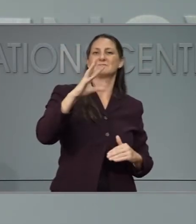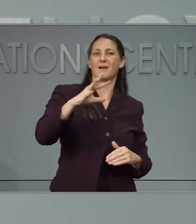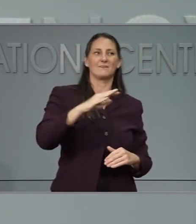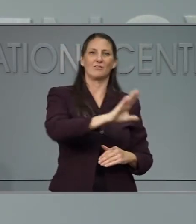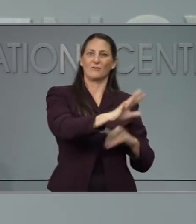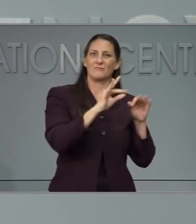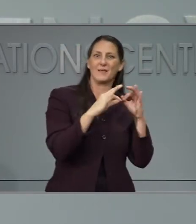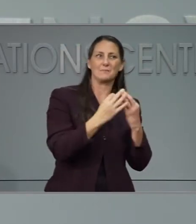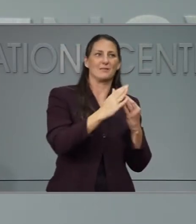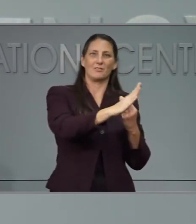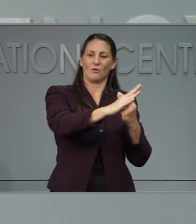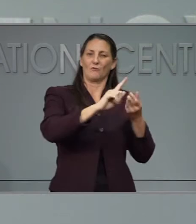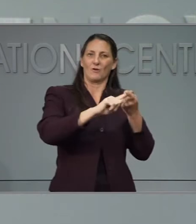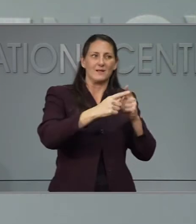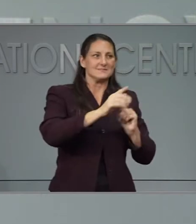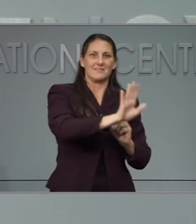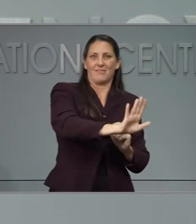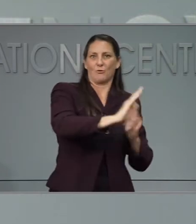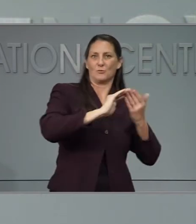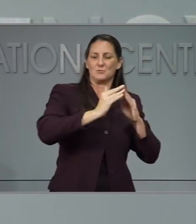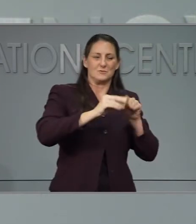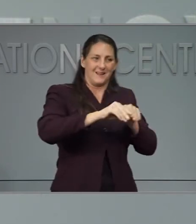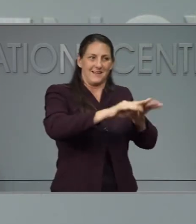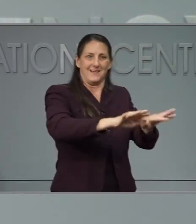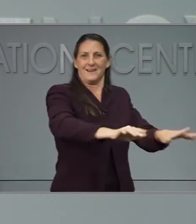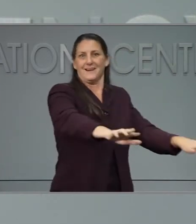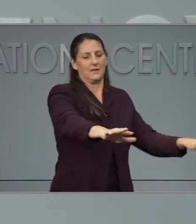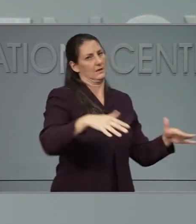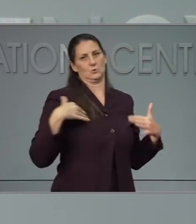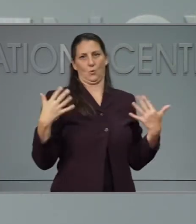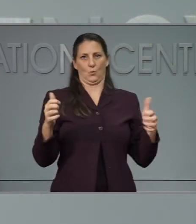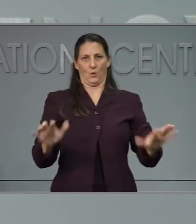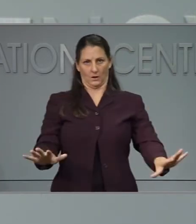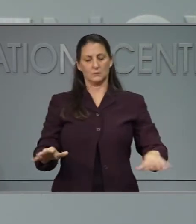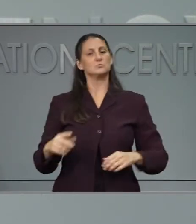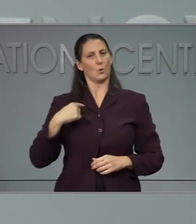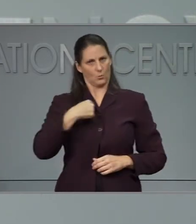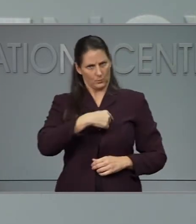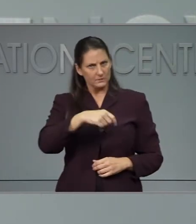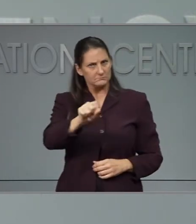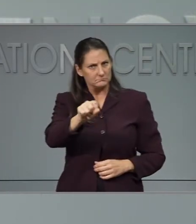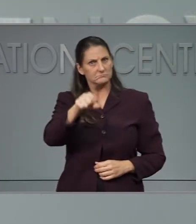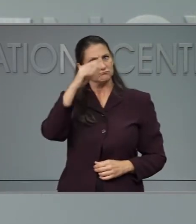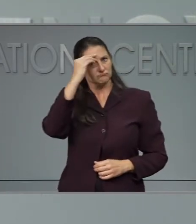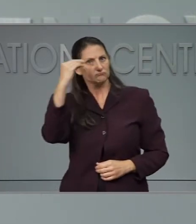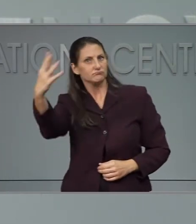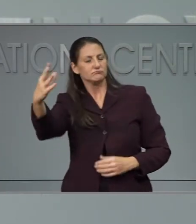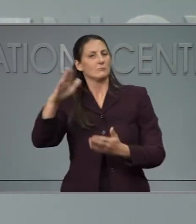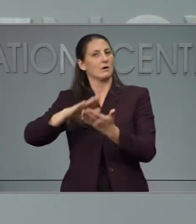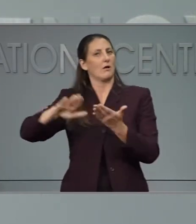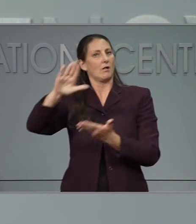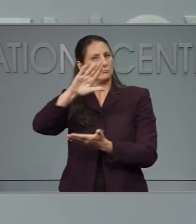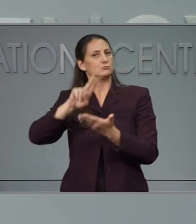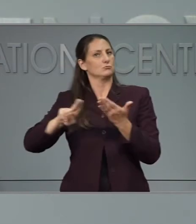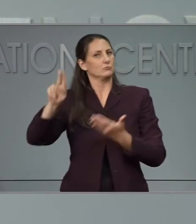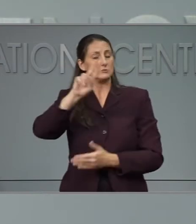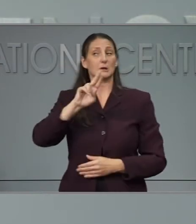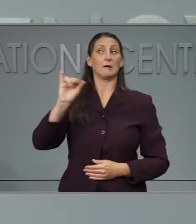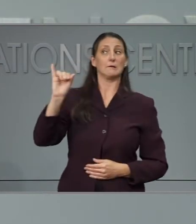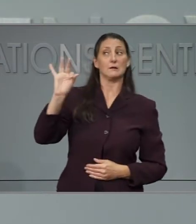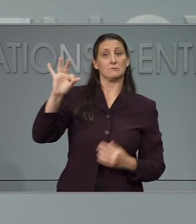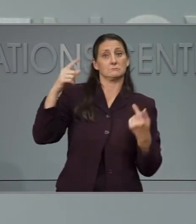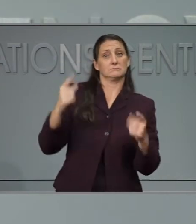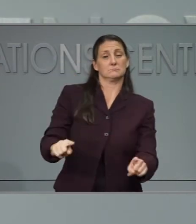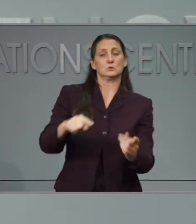la comunidad. Es que seguimos alineados con la guía de mantener a los estudiantes con